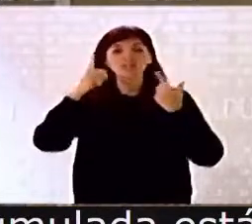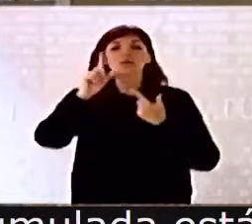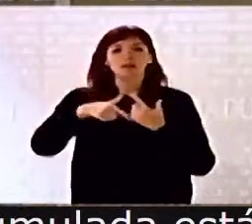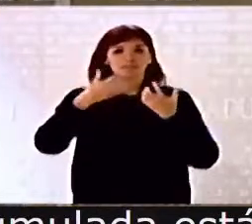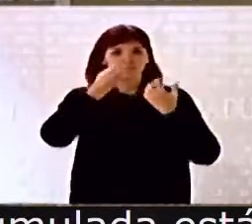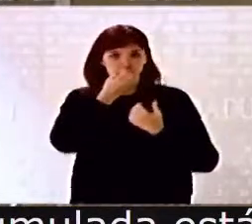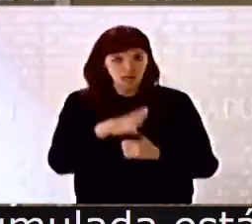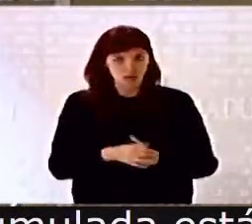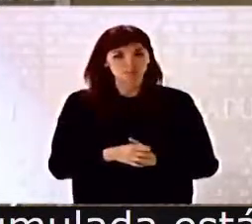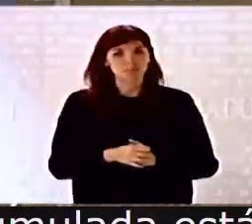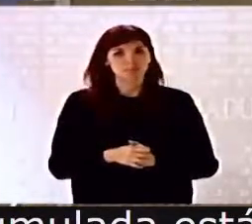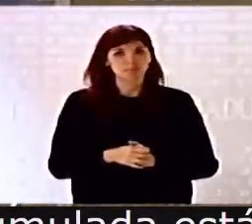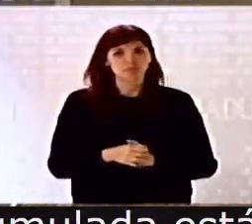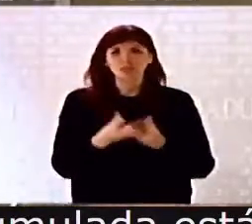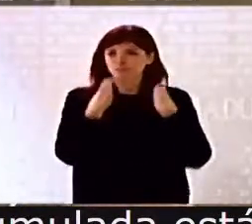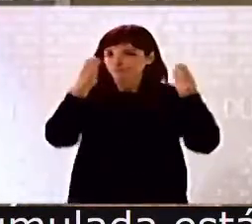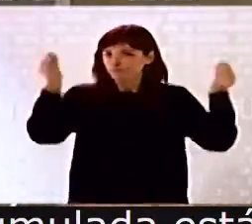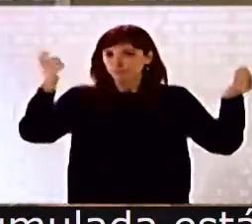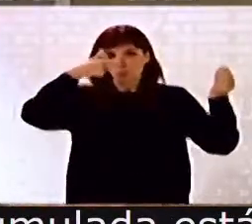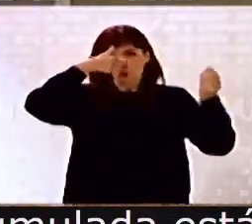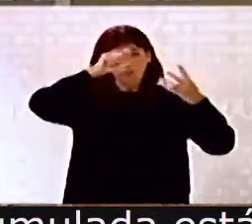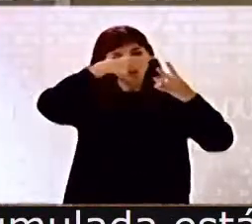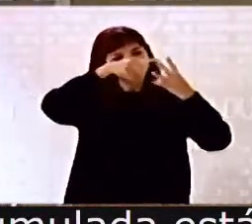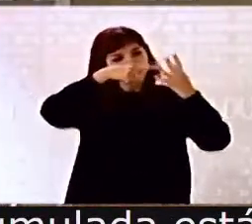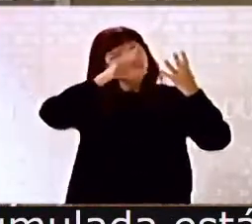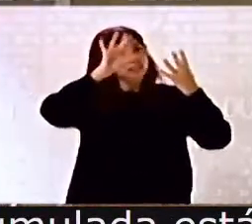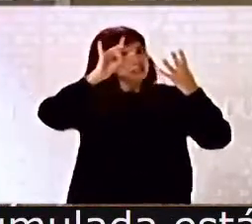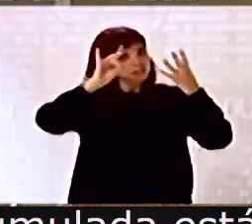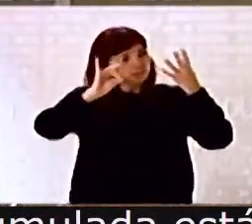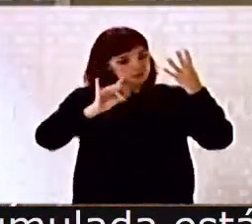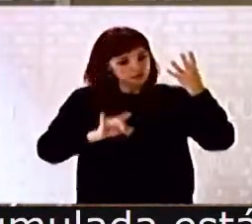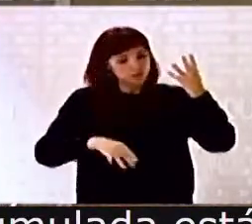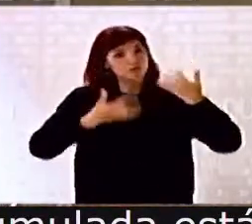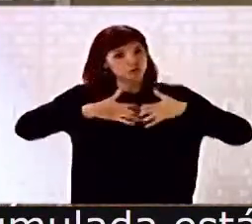Ha funcionado en muchas localidades.